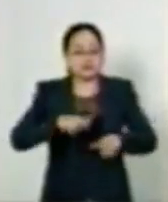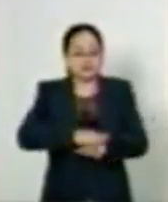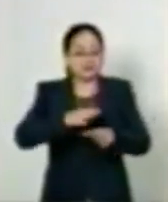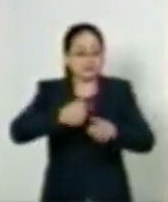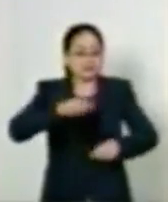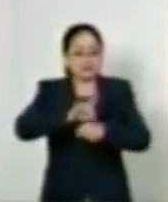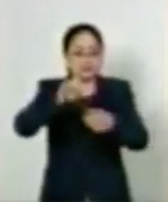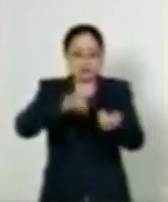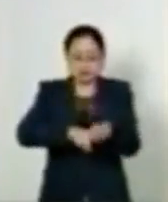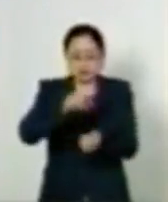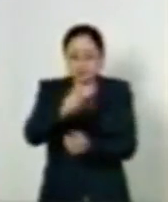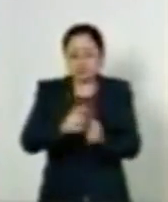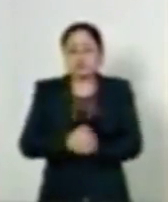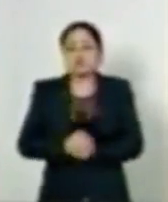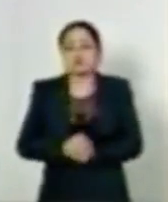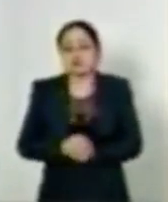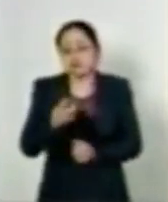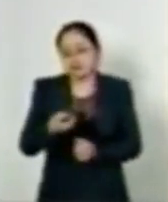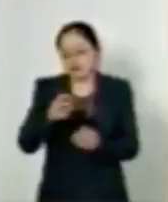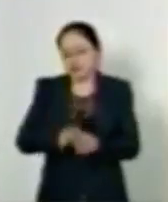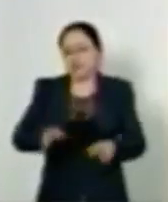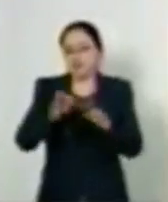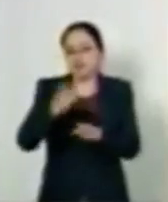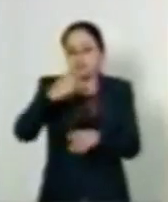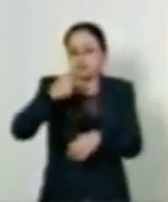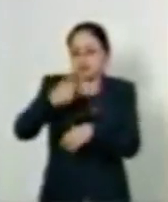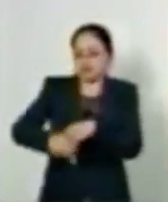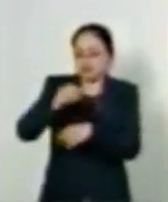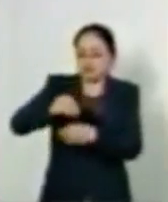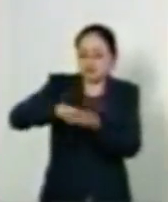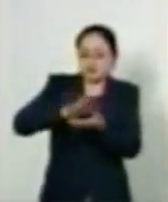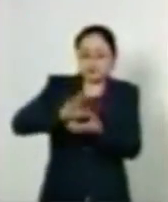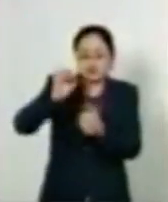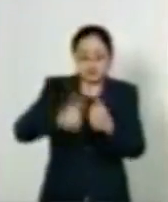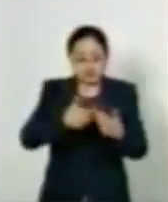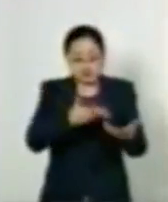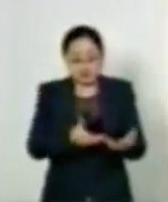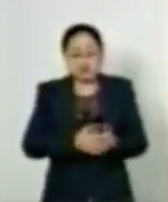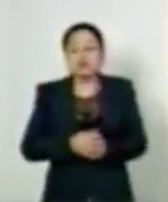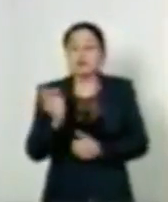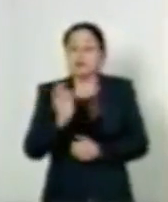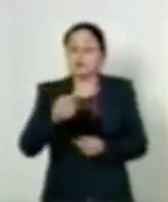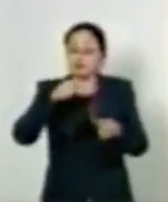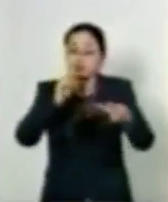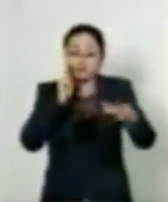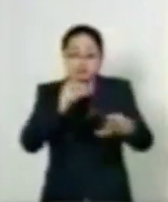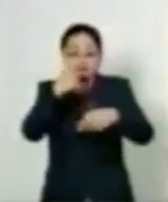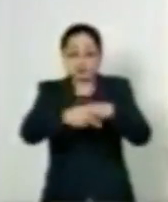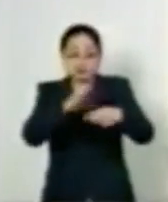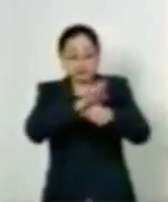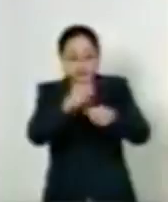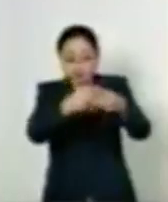interior es necesario para riesgos y amenazas a la misma, puesto que si no se contemplan los riesgos,